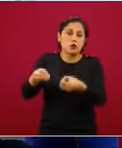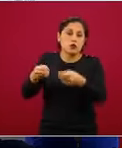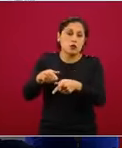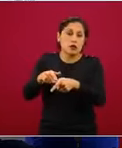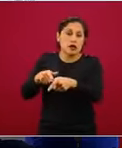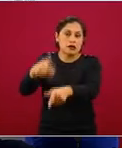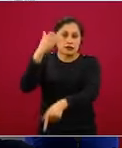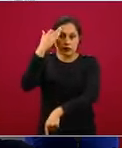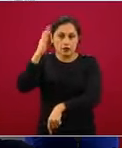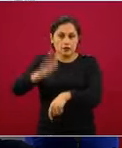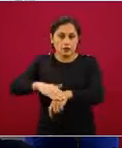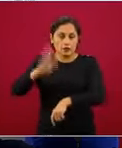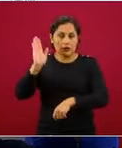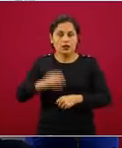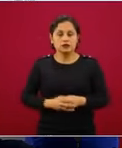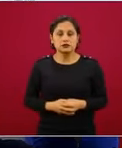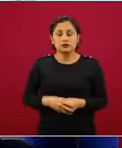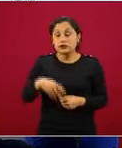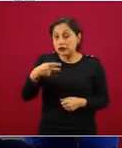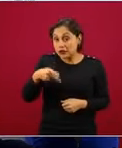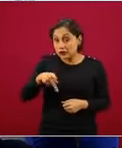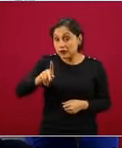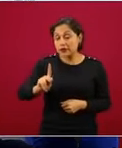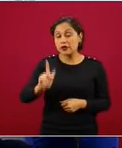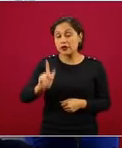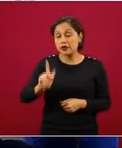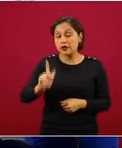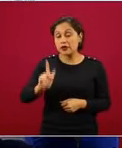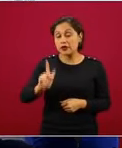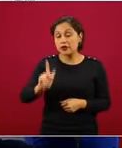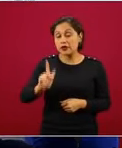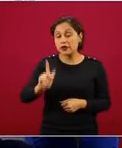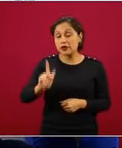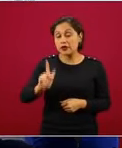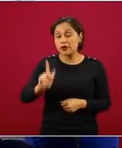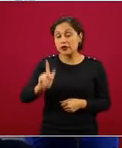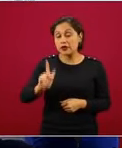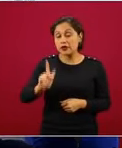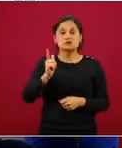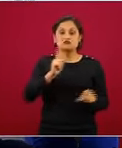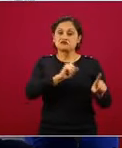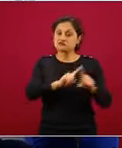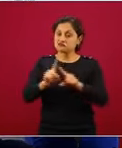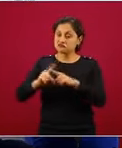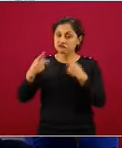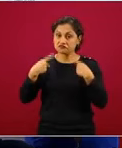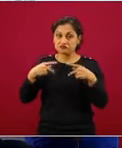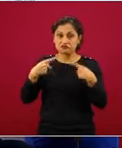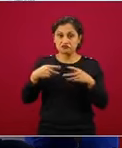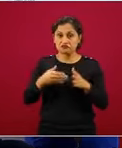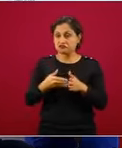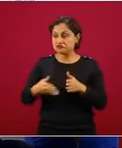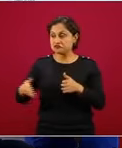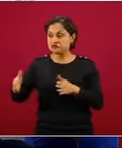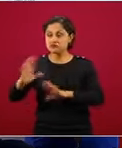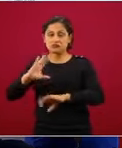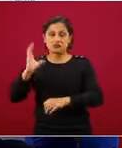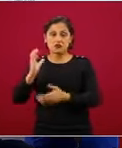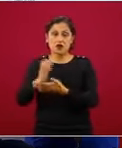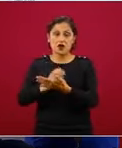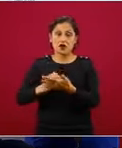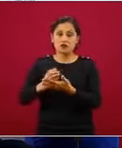mayor tiempo. Pero ojalá que en una proporción sustantiva de los casos para finalmente darlos de alta en